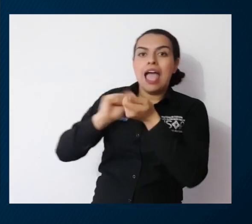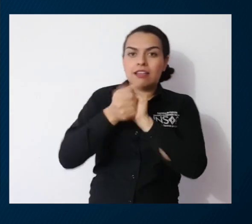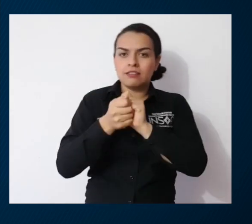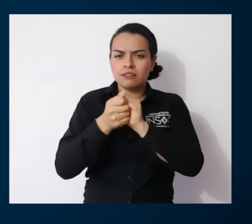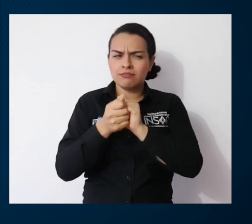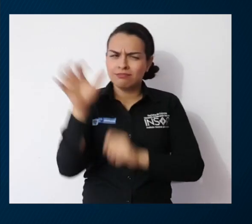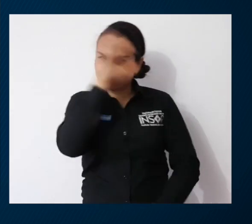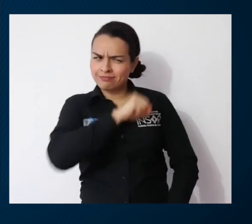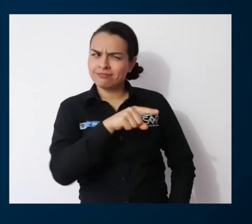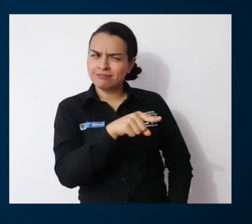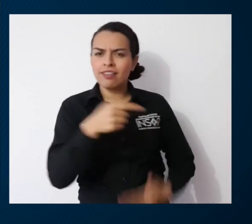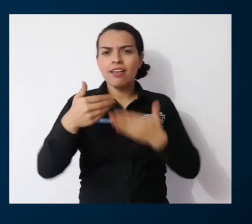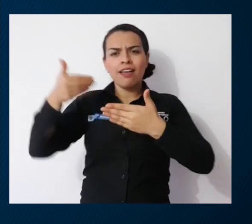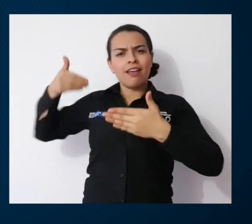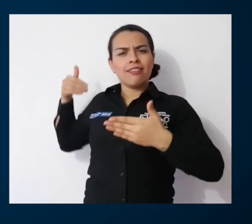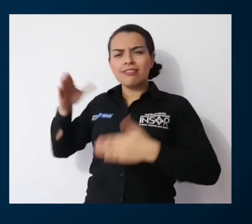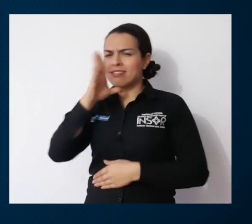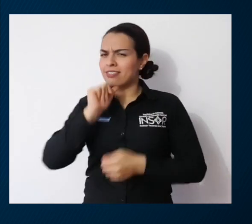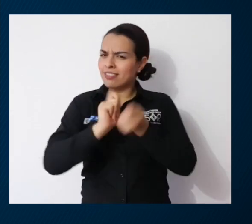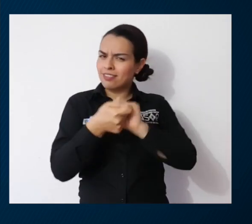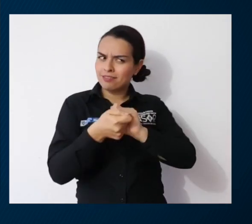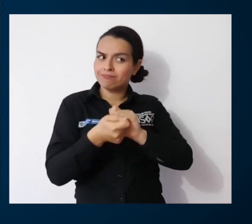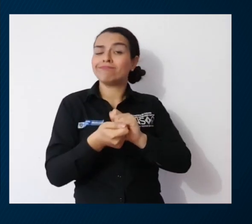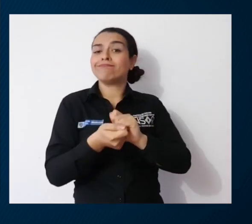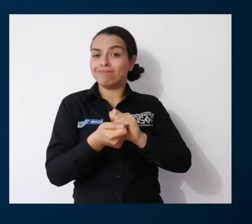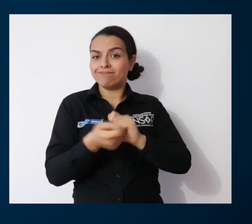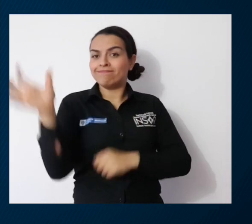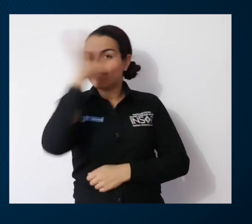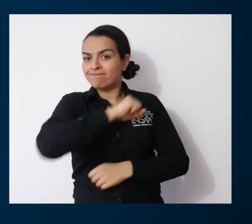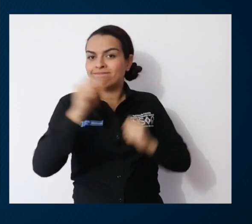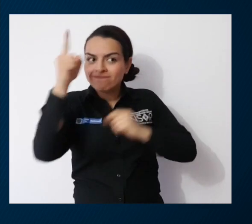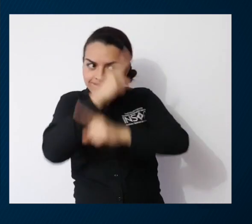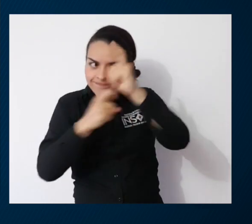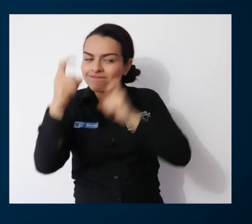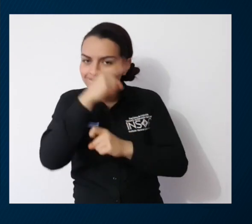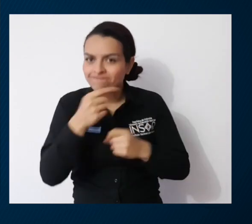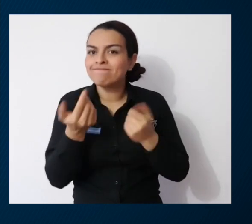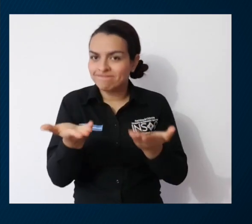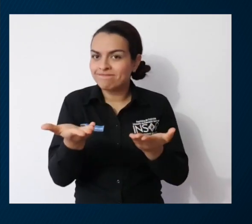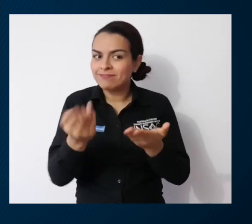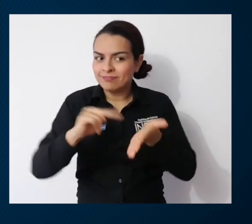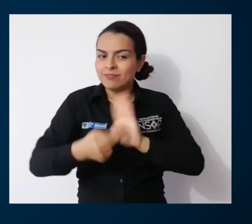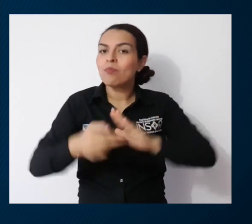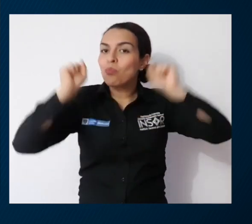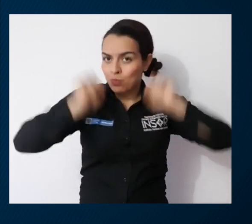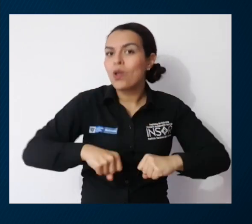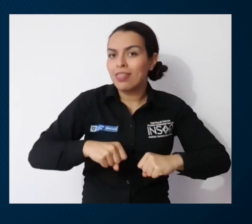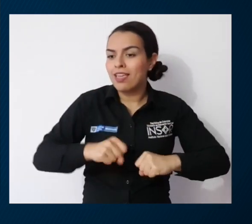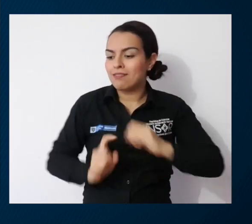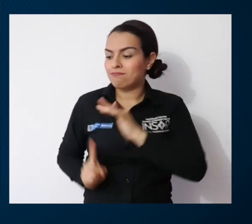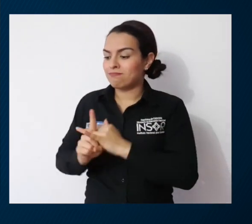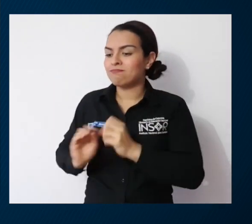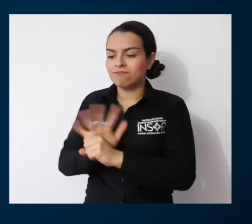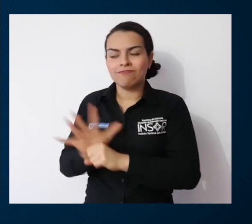pudiera hacer. Entonces, esas son las reflexiones que hacemos desde DESCLAP en relación con lo que aprendemos de esta crisis,